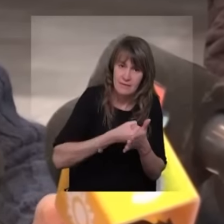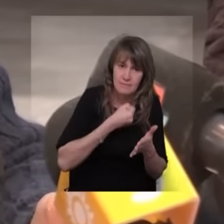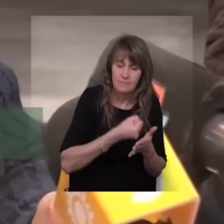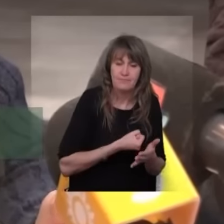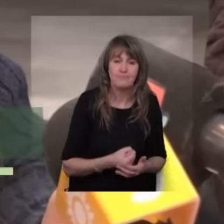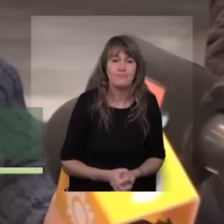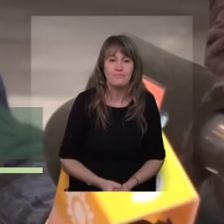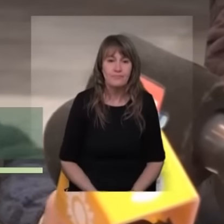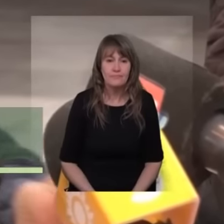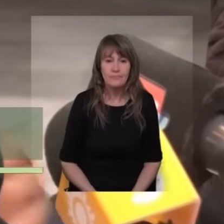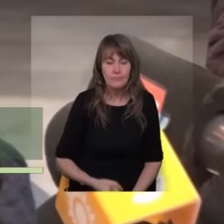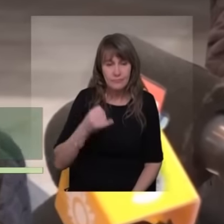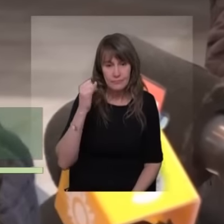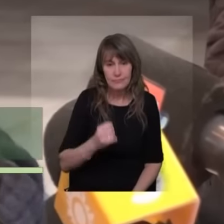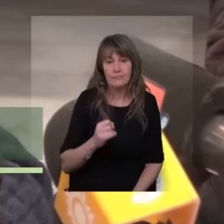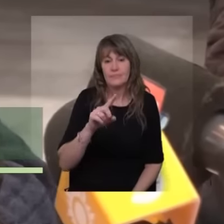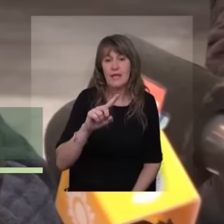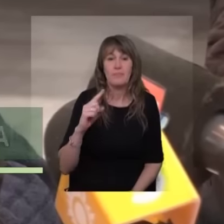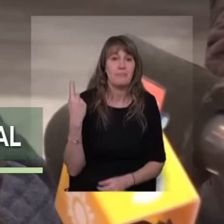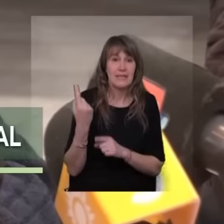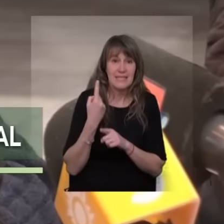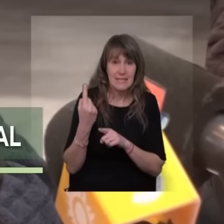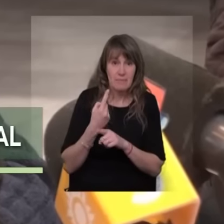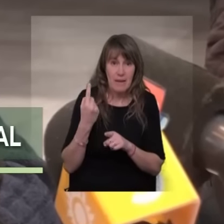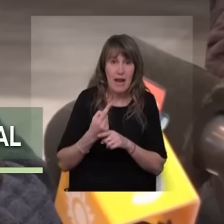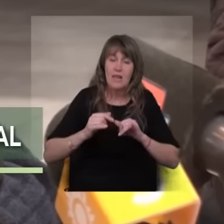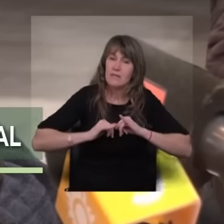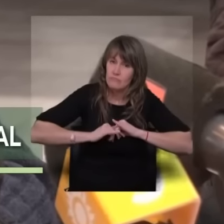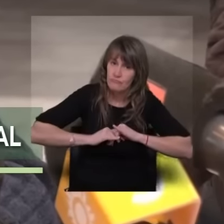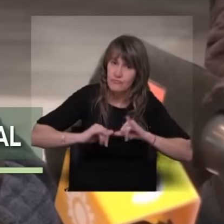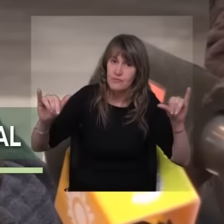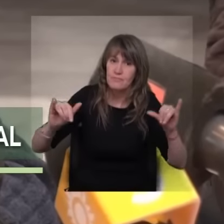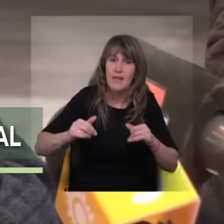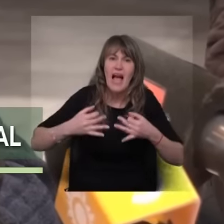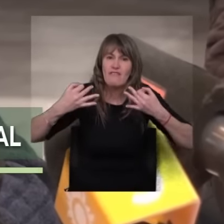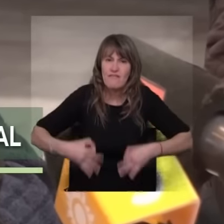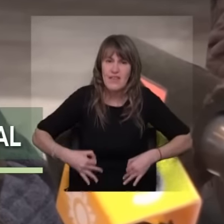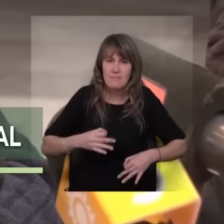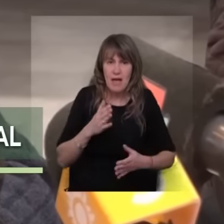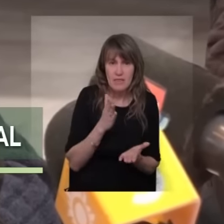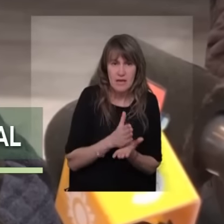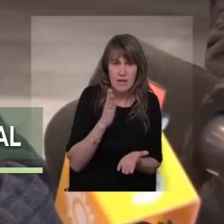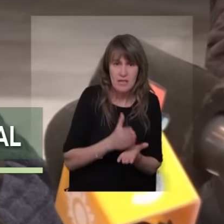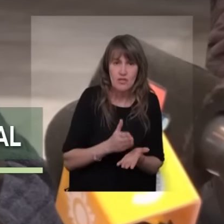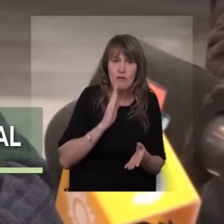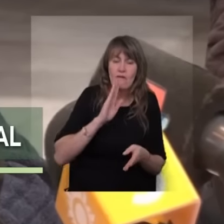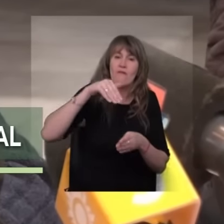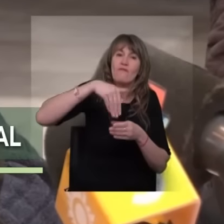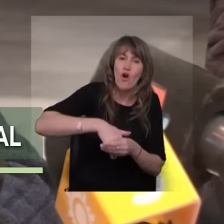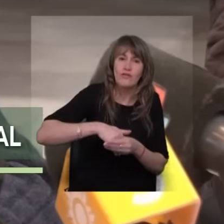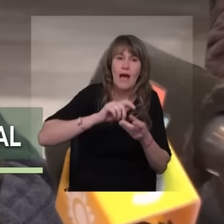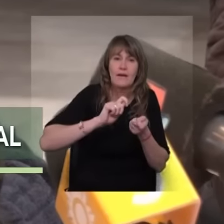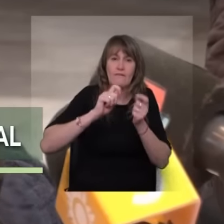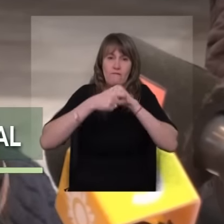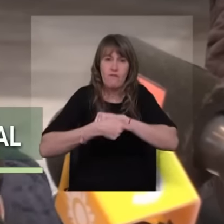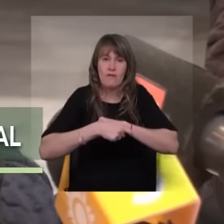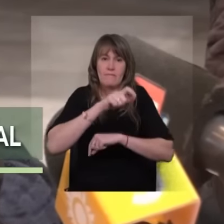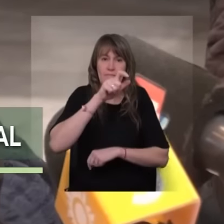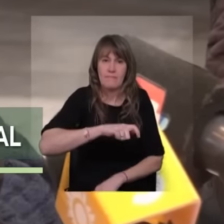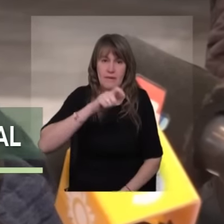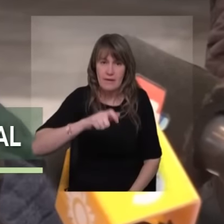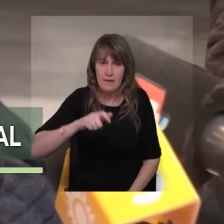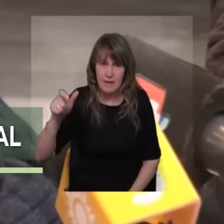Consigna central que nosotros levantamos para esta campaña es Afirma tus derechos vota la reforma de la gente y que